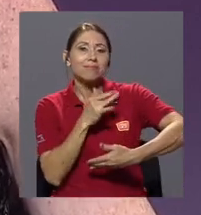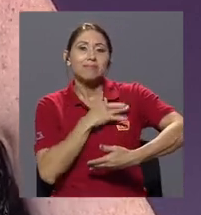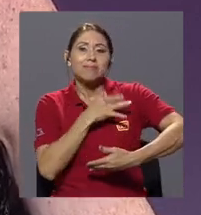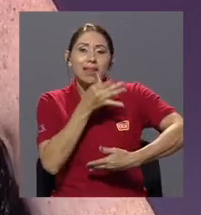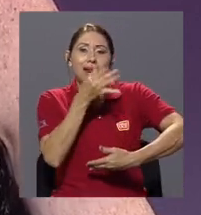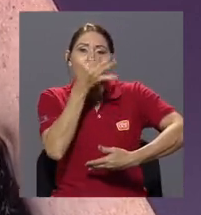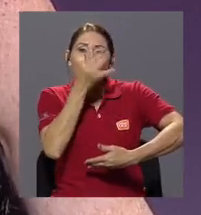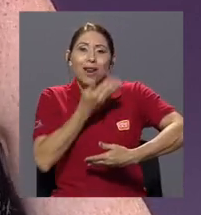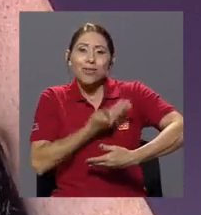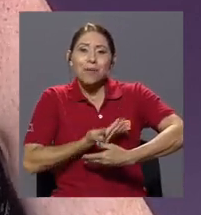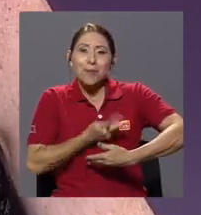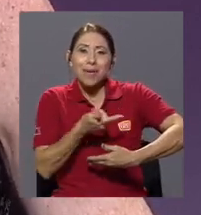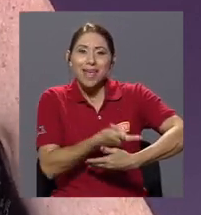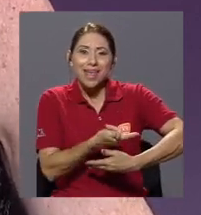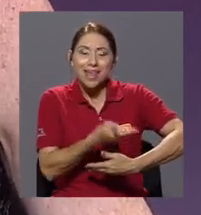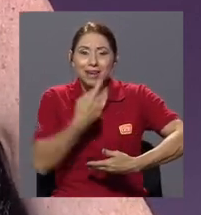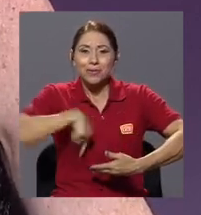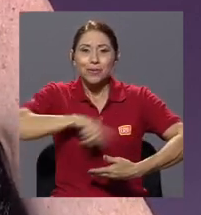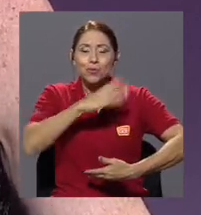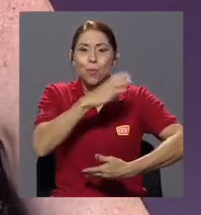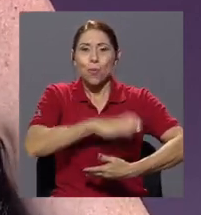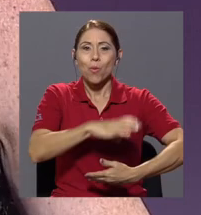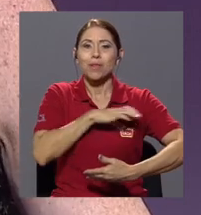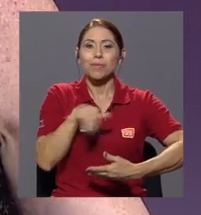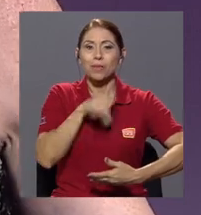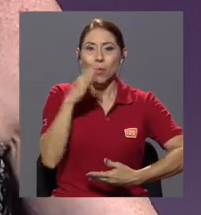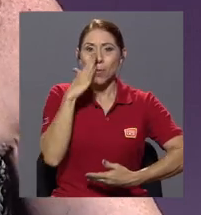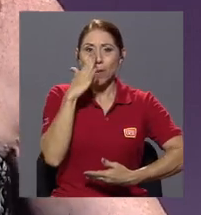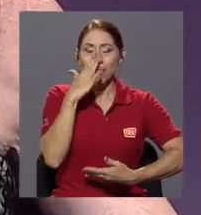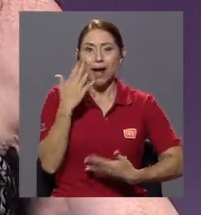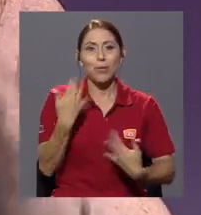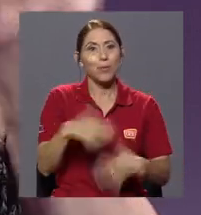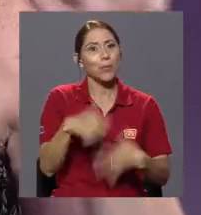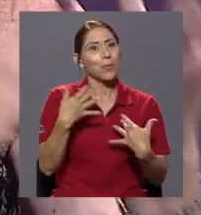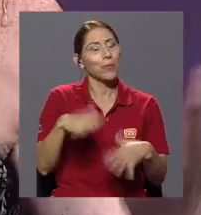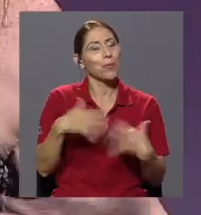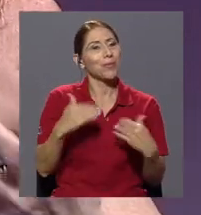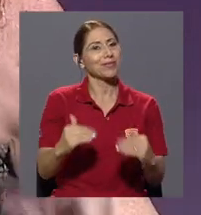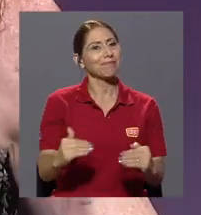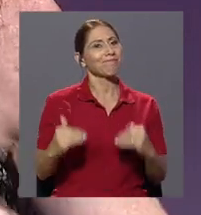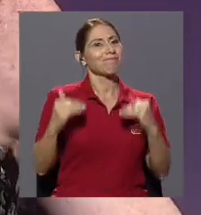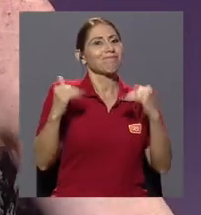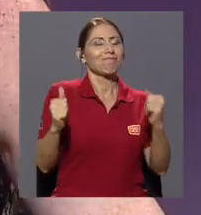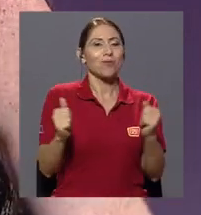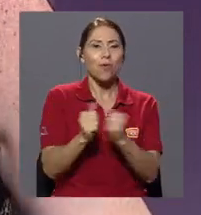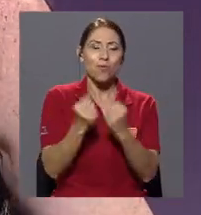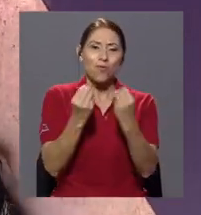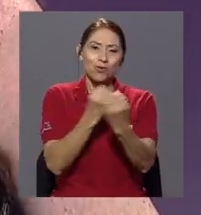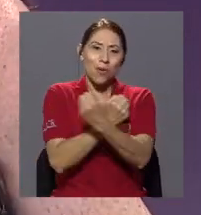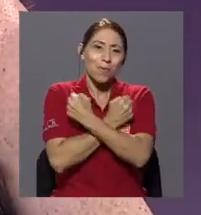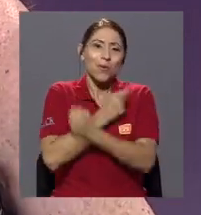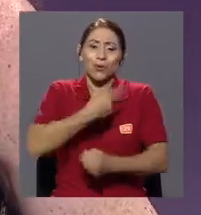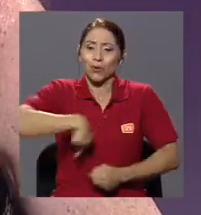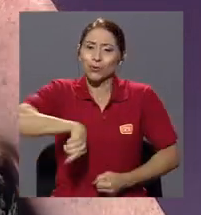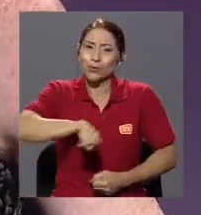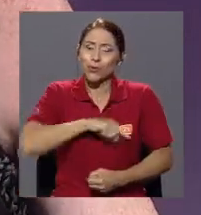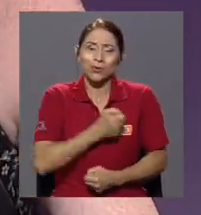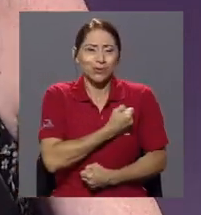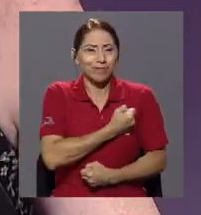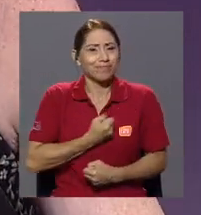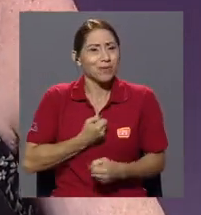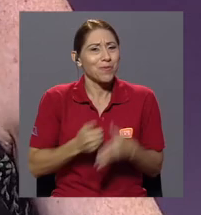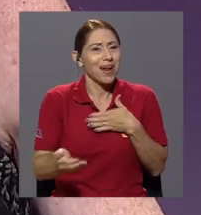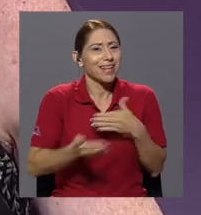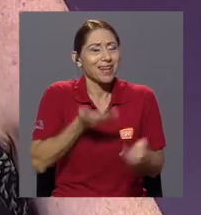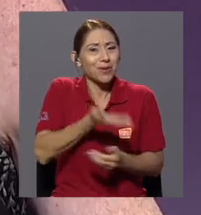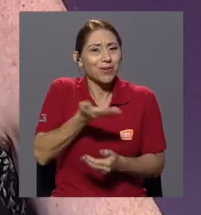como mi mamá está levantado con tanto amor hacemos cualquier cosa para nuestros bebés y